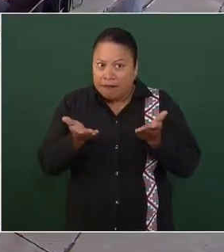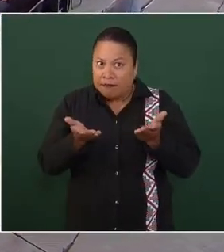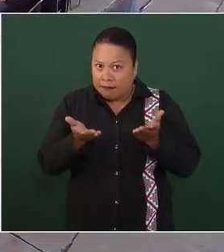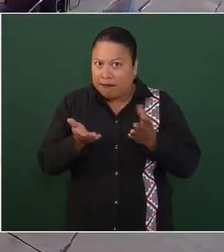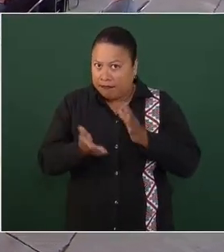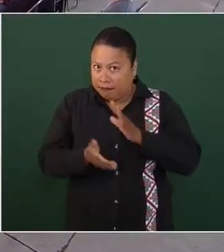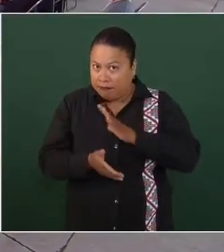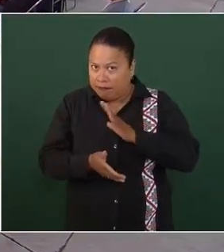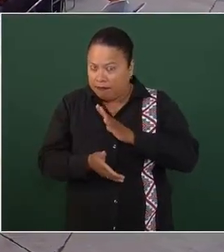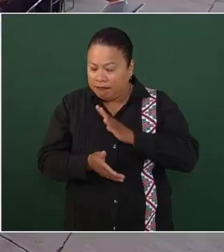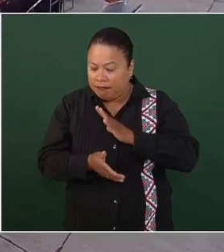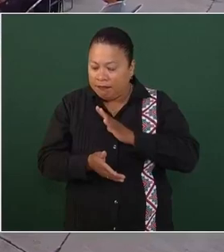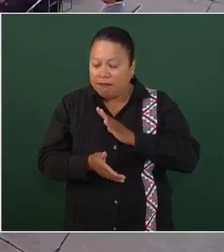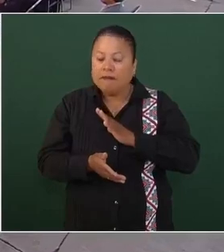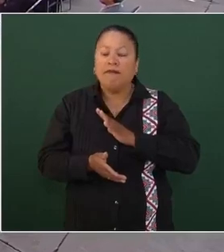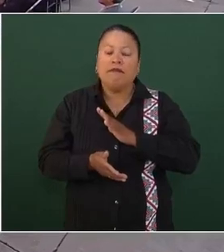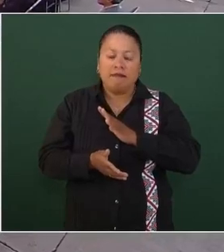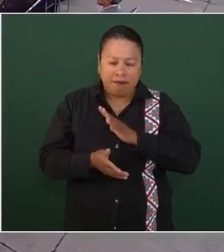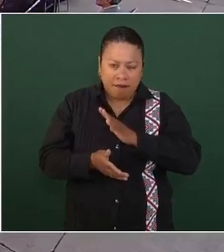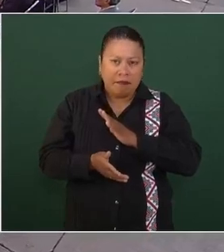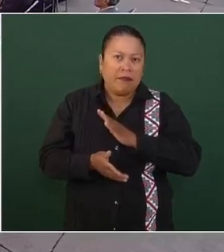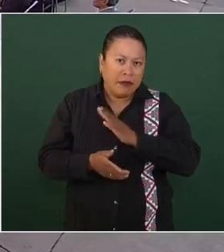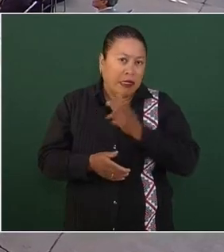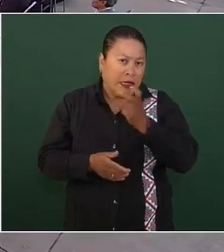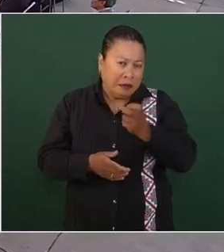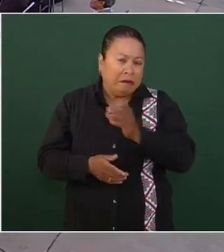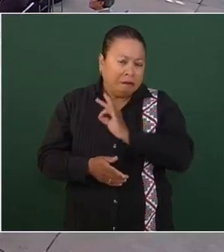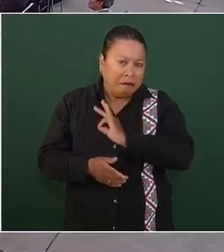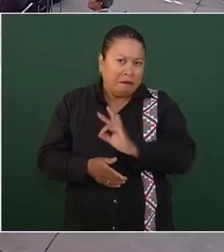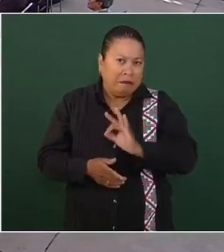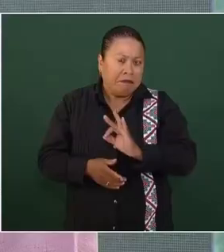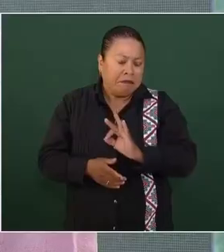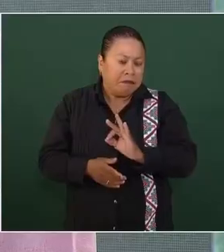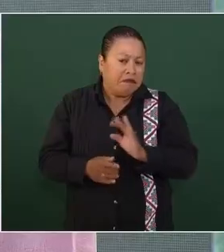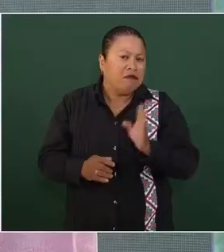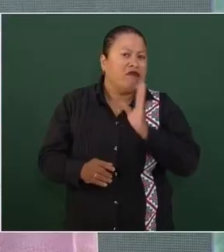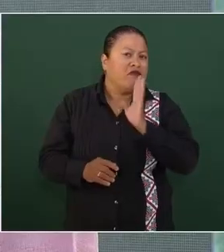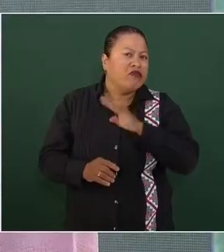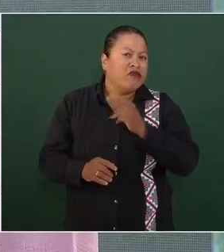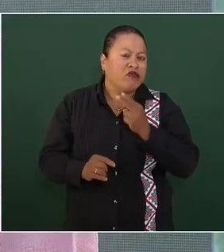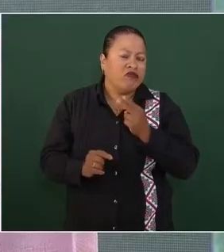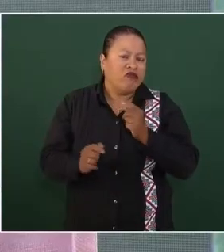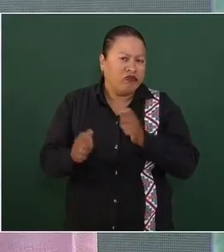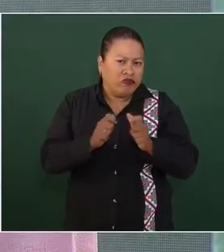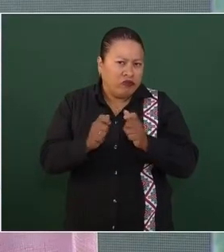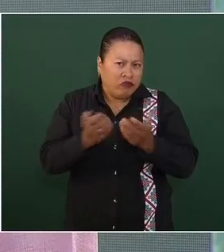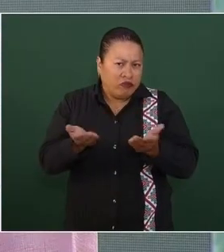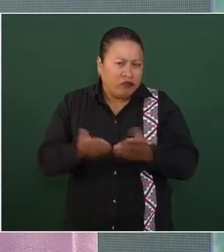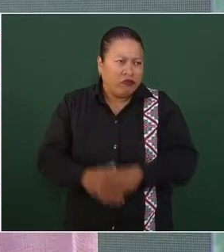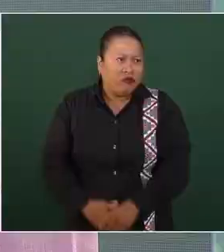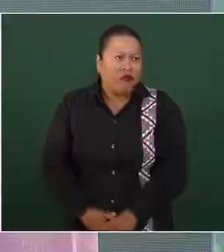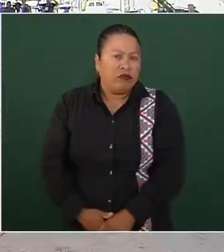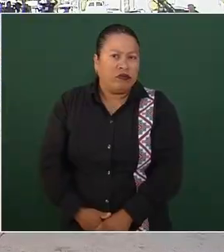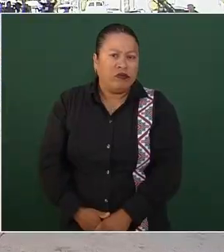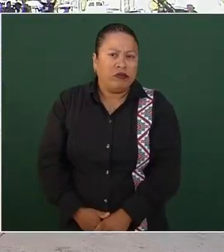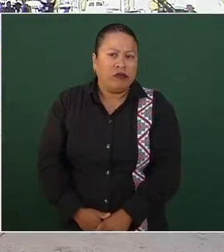pues entonces sí hay nepotismo ¿yo